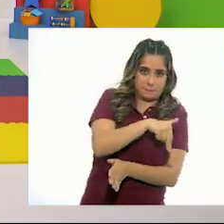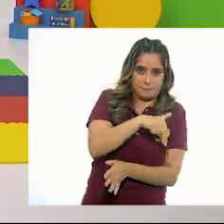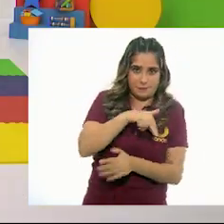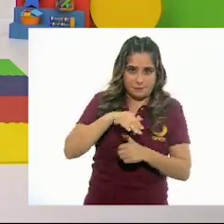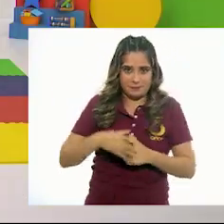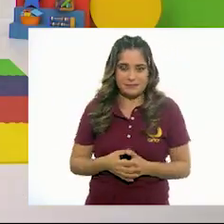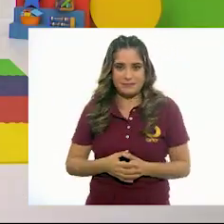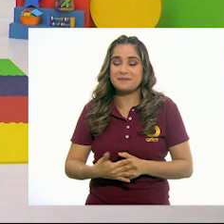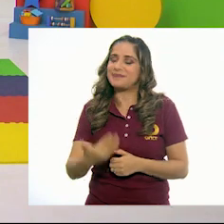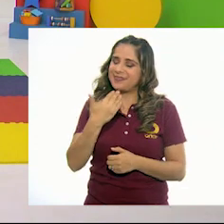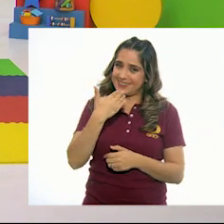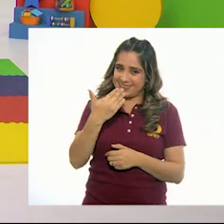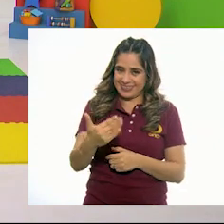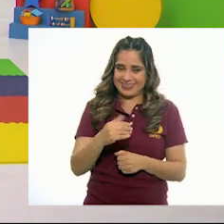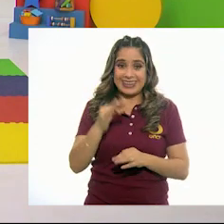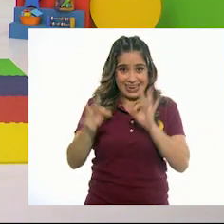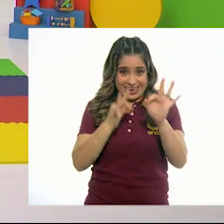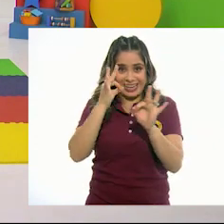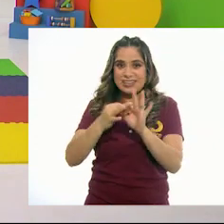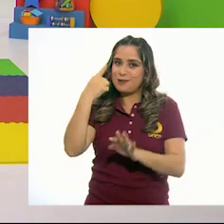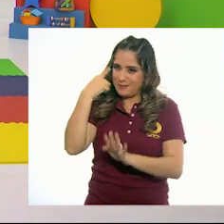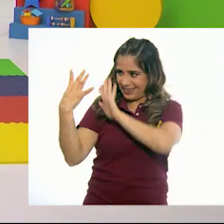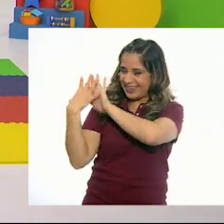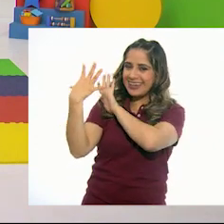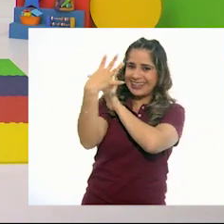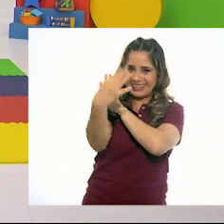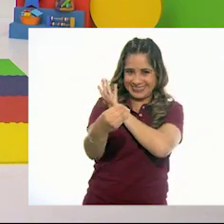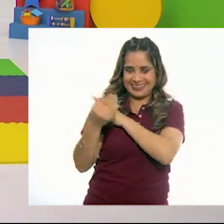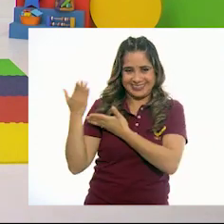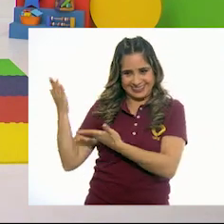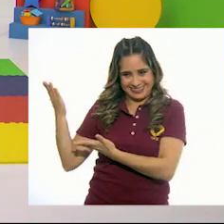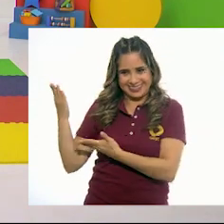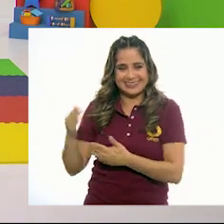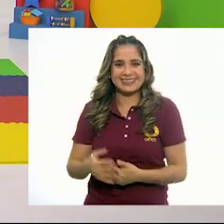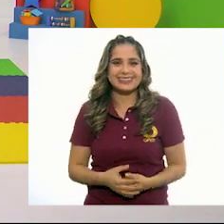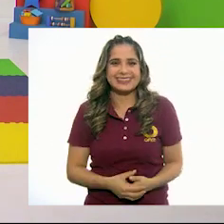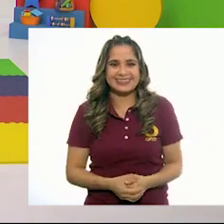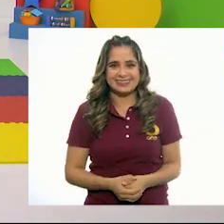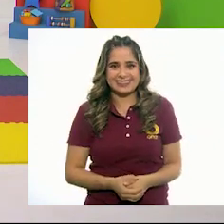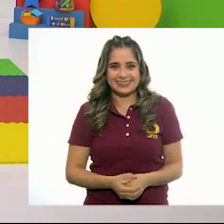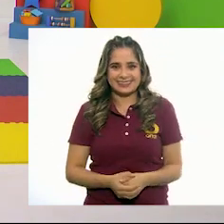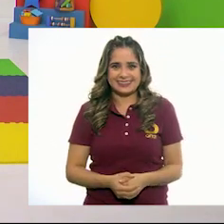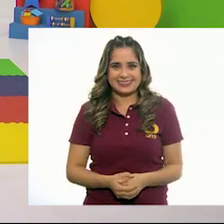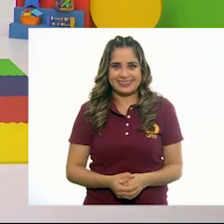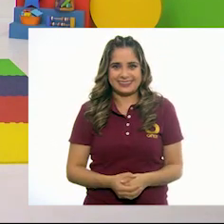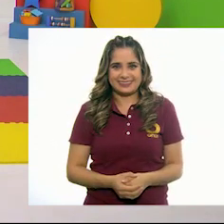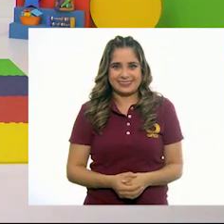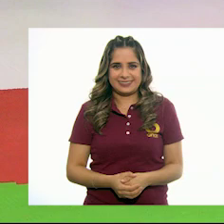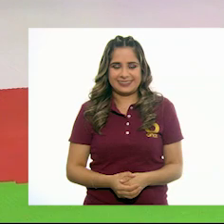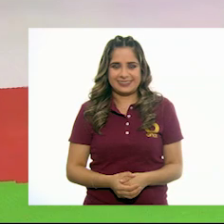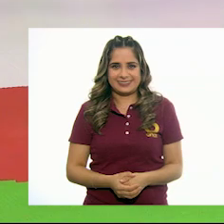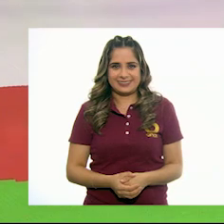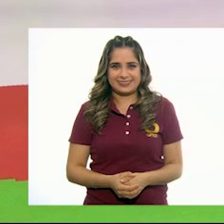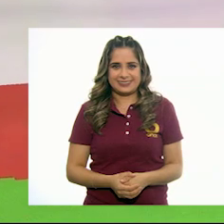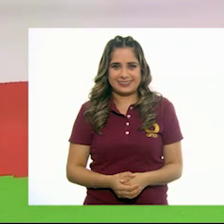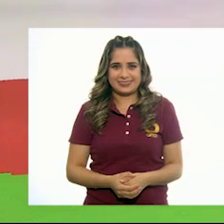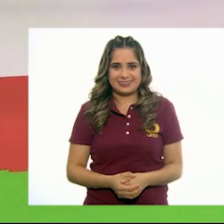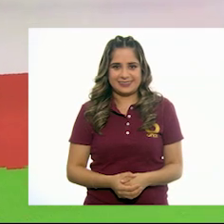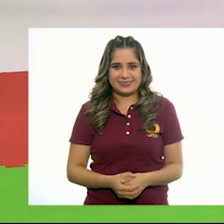bien! ¿Listo? ¿Nos muestras cómo? Claro que sí. Primero lo vamos a hacer. Equilibrio. ¡Uy!